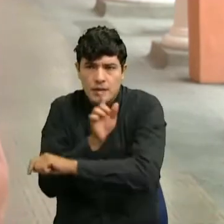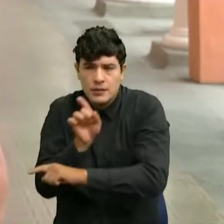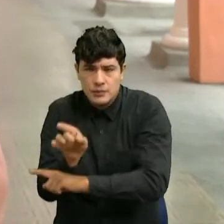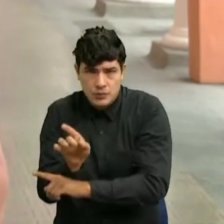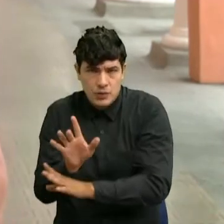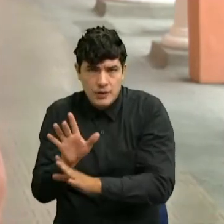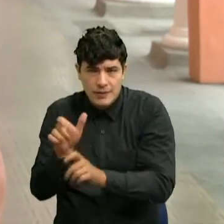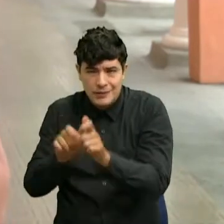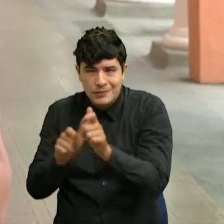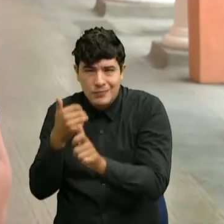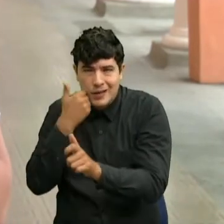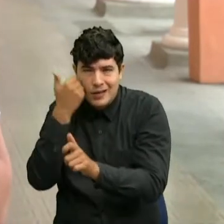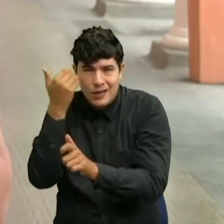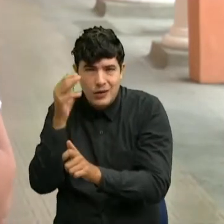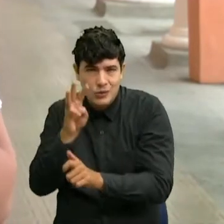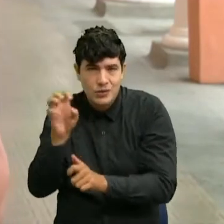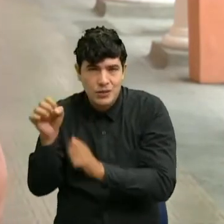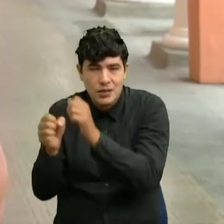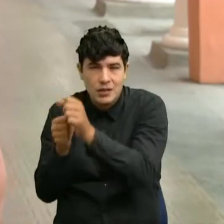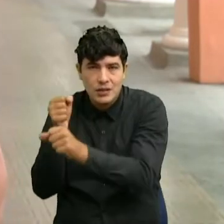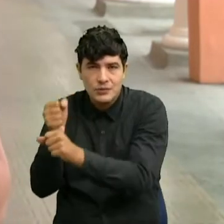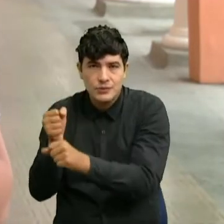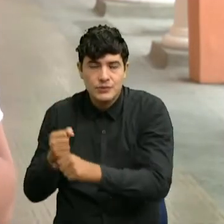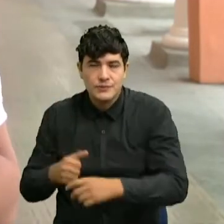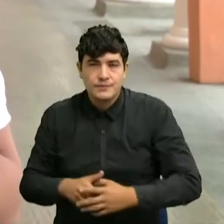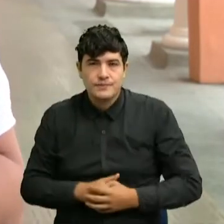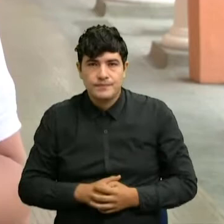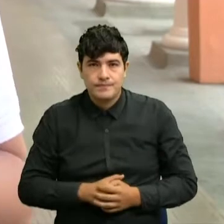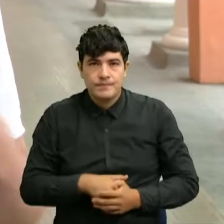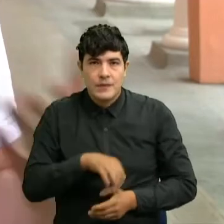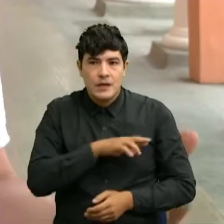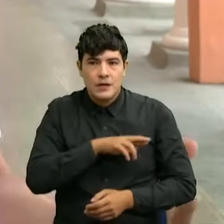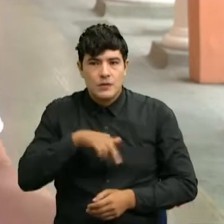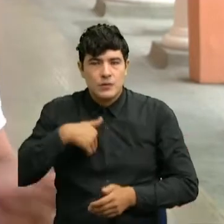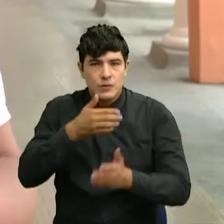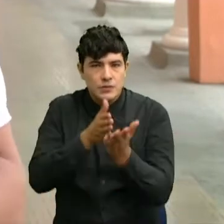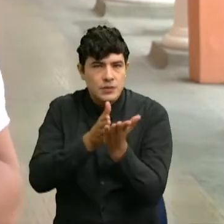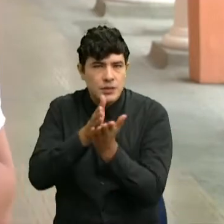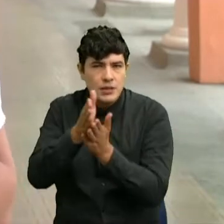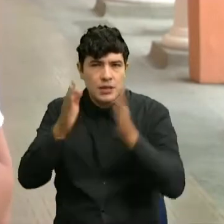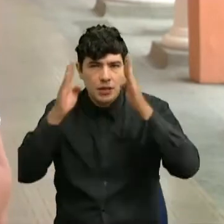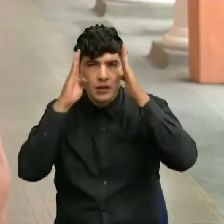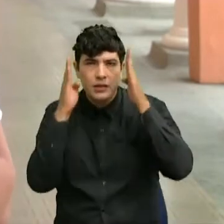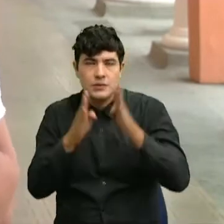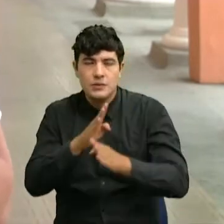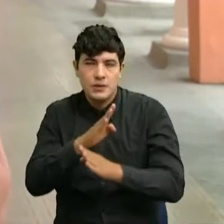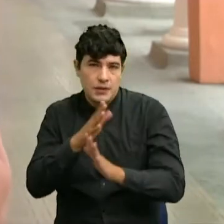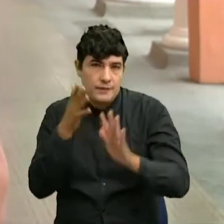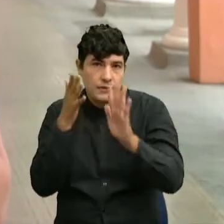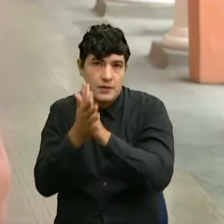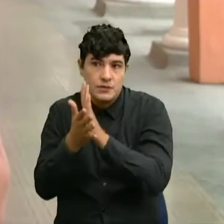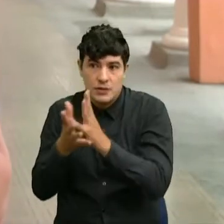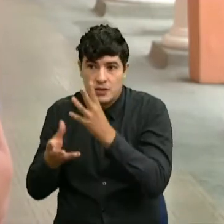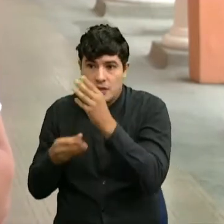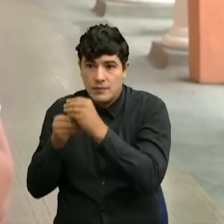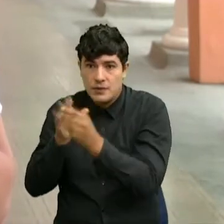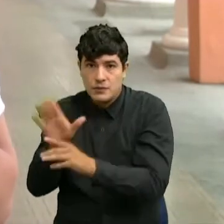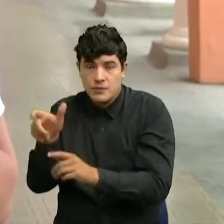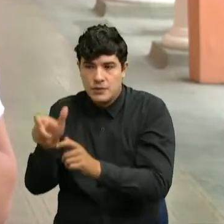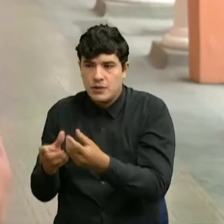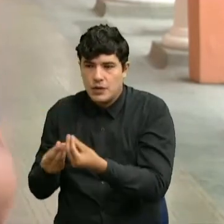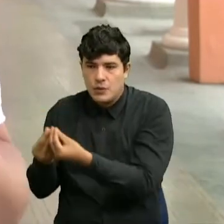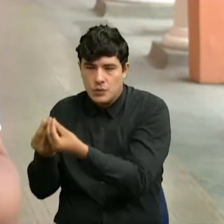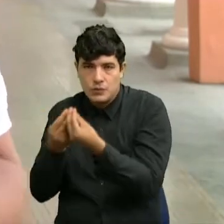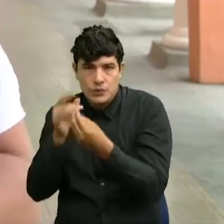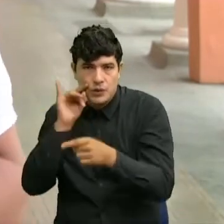a los adultos mayores de 80 años nosotros seguiremos atentos a toda la información e incluso el consejo de seguridad está adelantando el ministro de